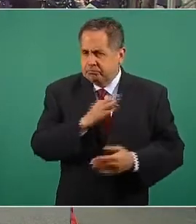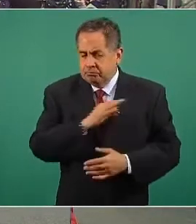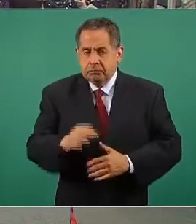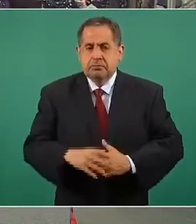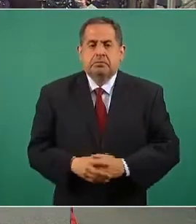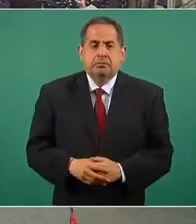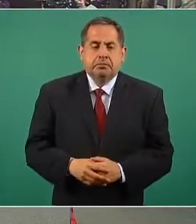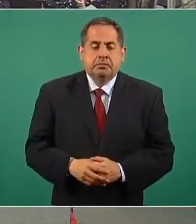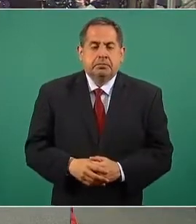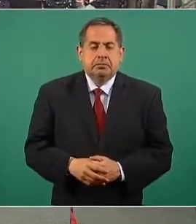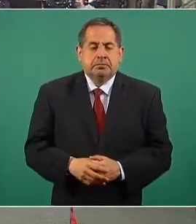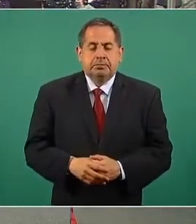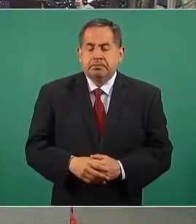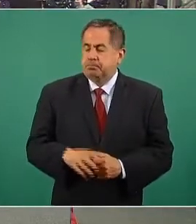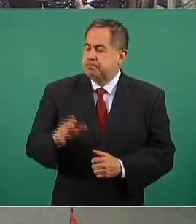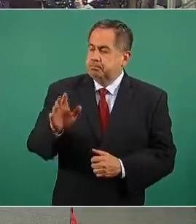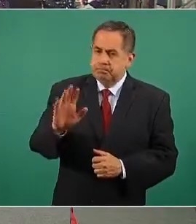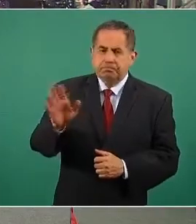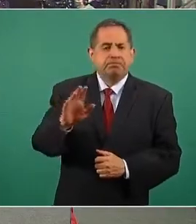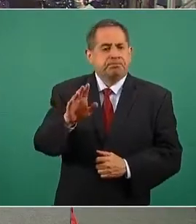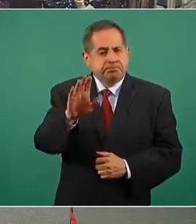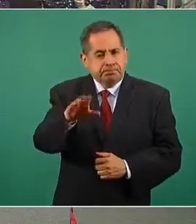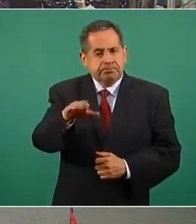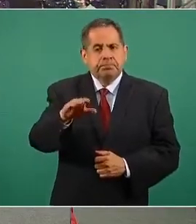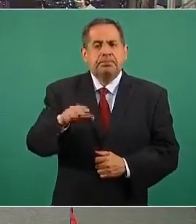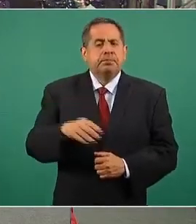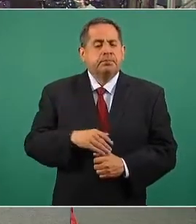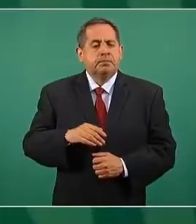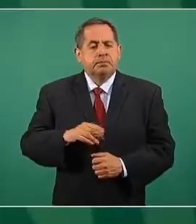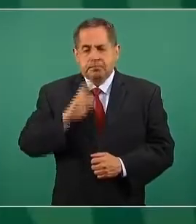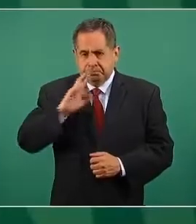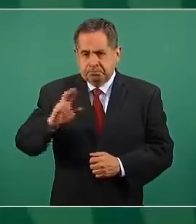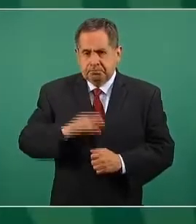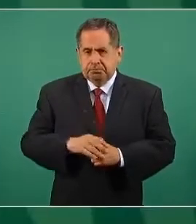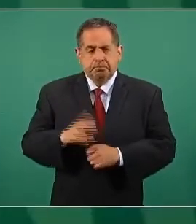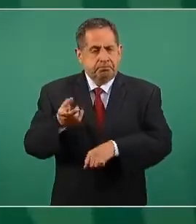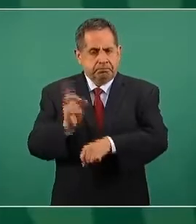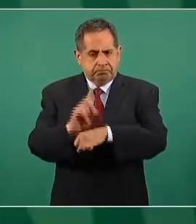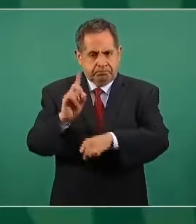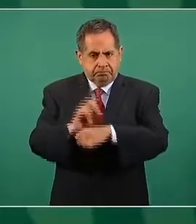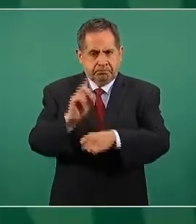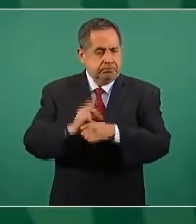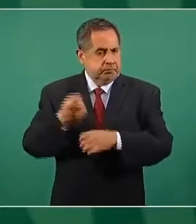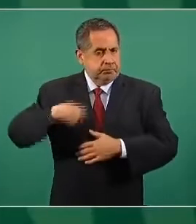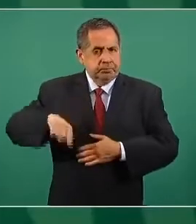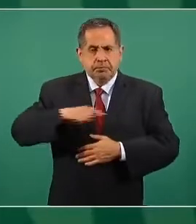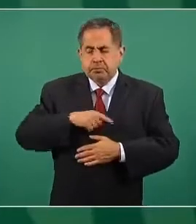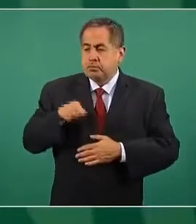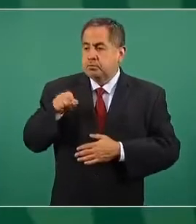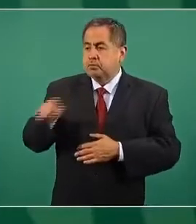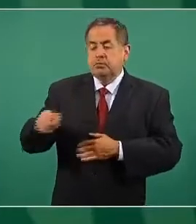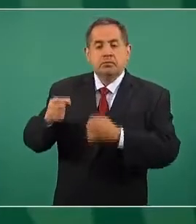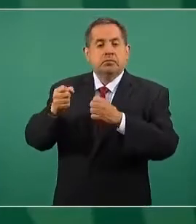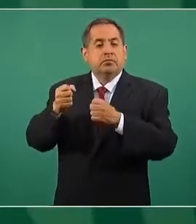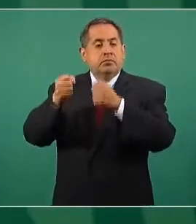Desde luego que todos los días tenemos en el Gabinete de Seguridad al sector